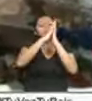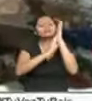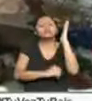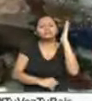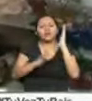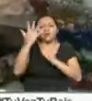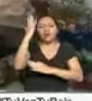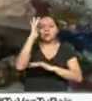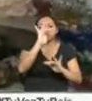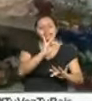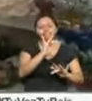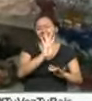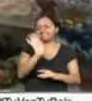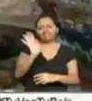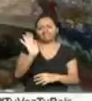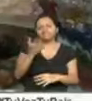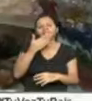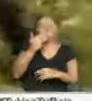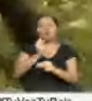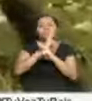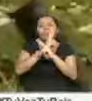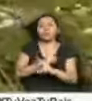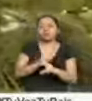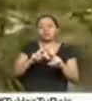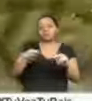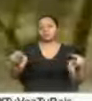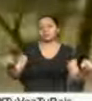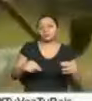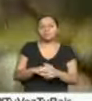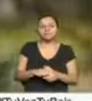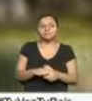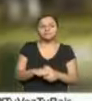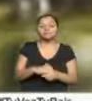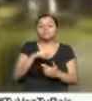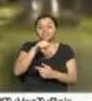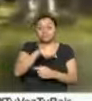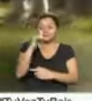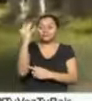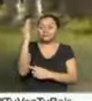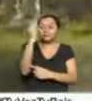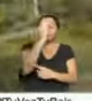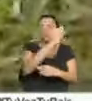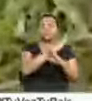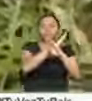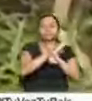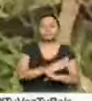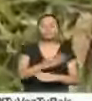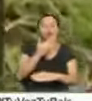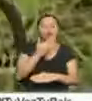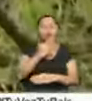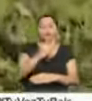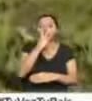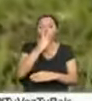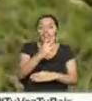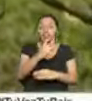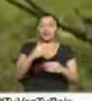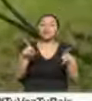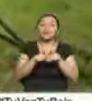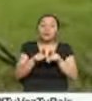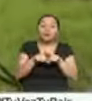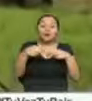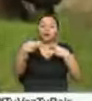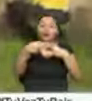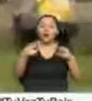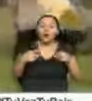Sí, protegemos, pues no, la naturaleza. Las especies vegetales que se busca proteger constituyen el hogar y el alimento de